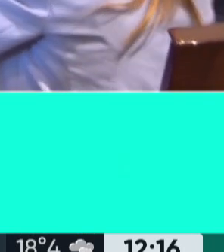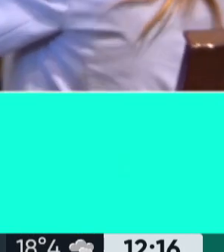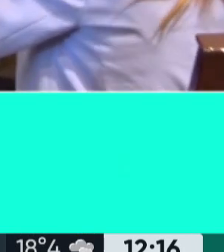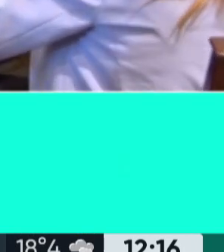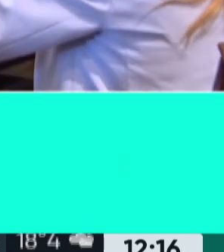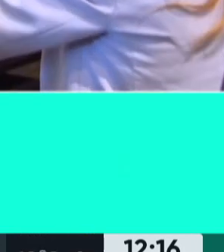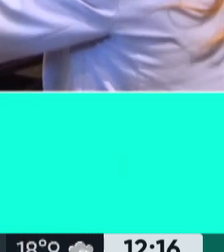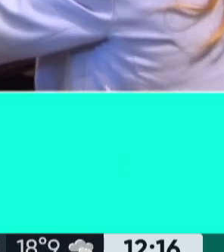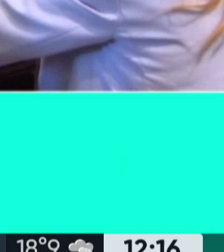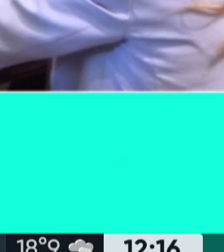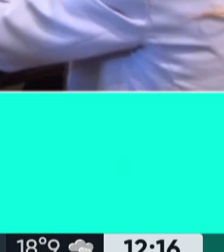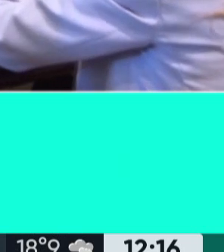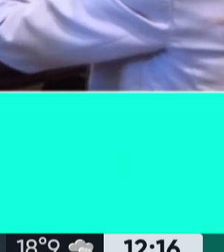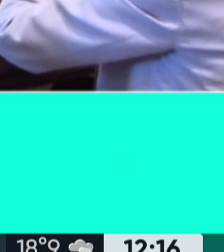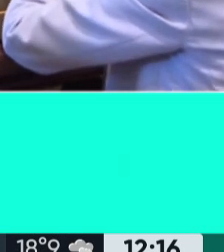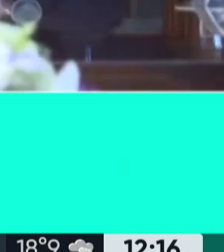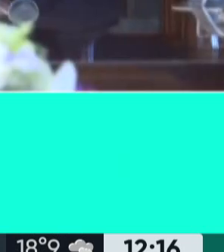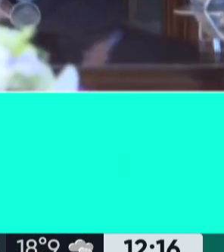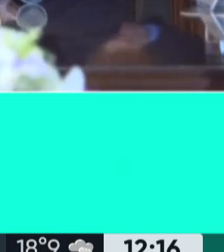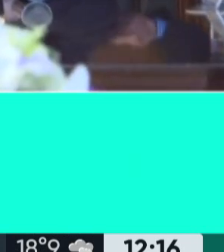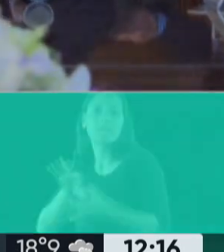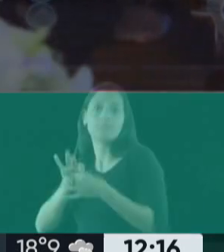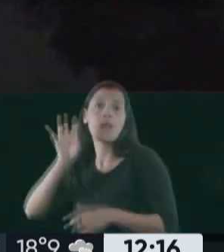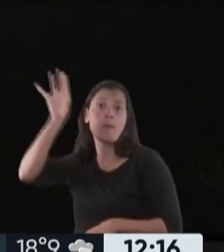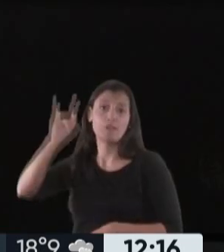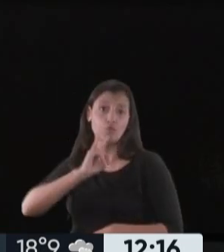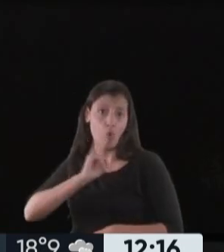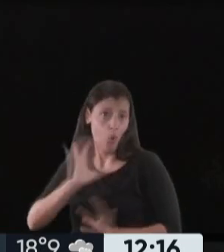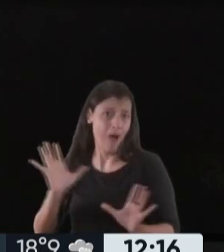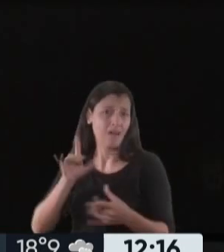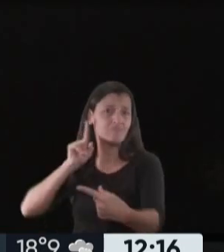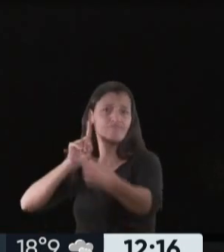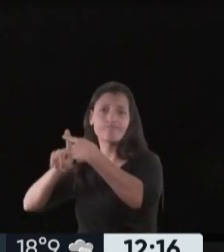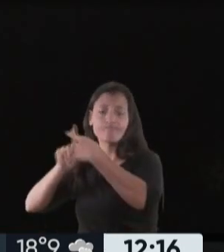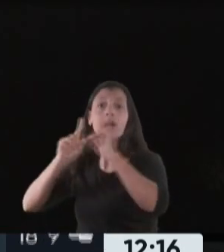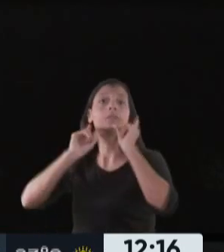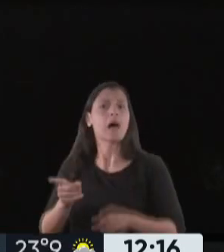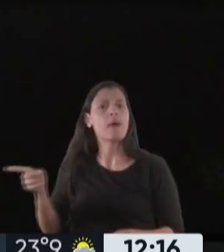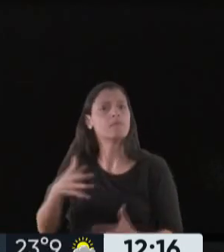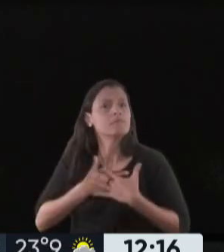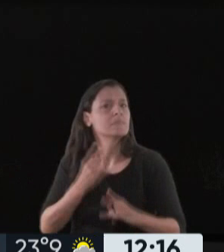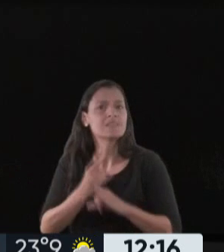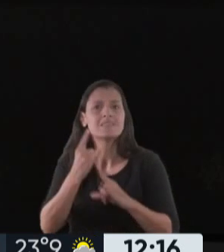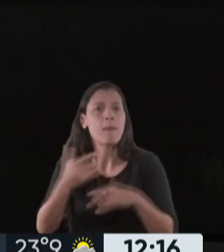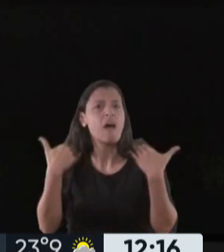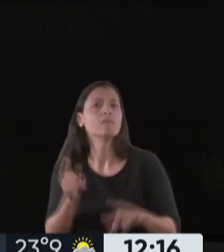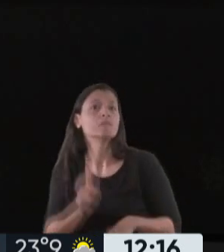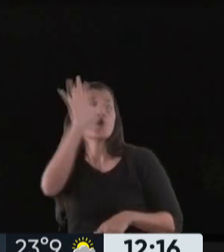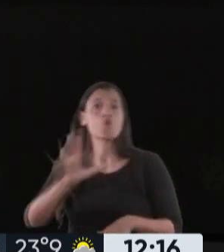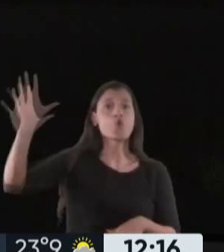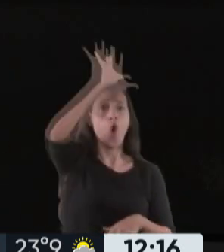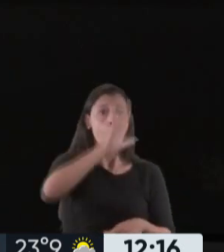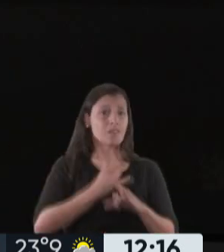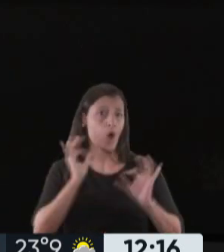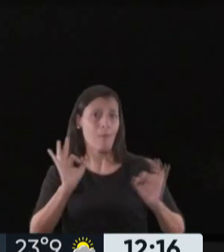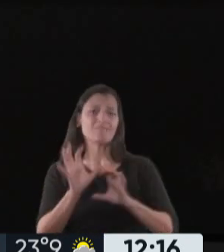querido presidente por la provincia de Tucumán y por todo el norte argentino, y en realidad por toda la totalidad de